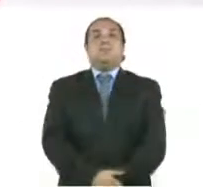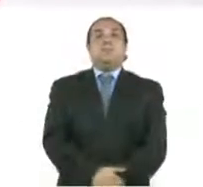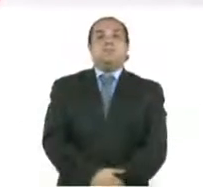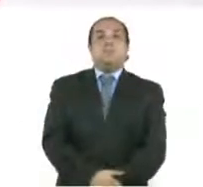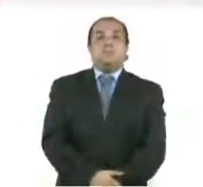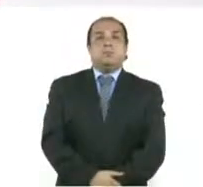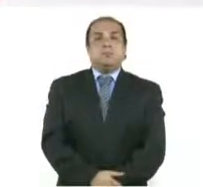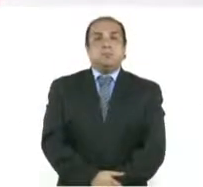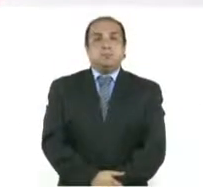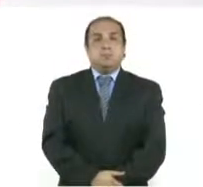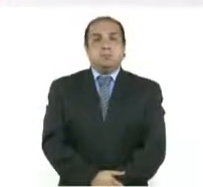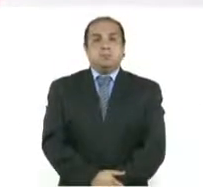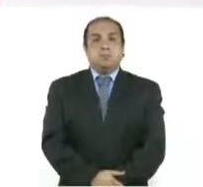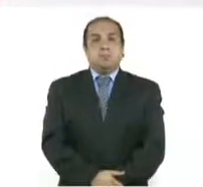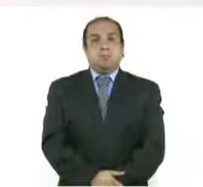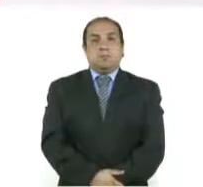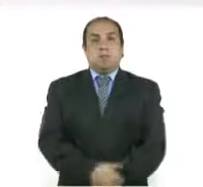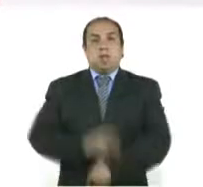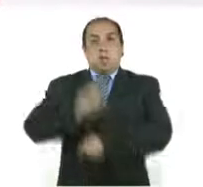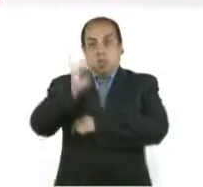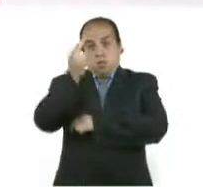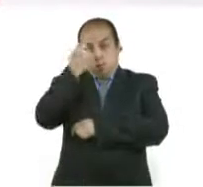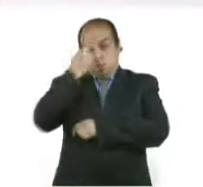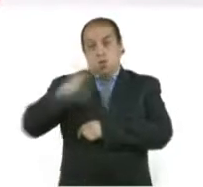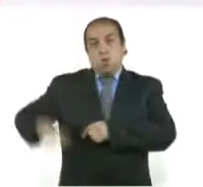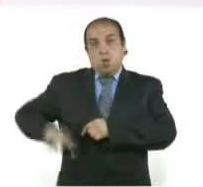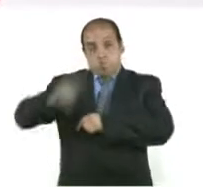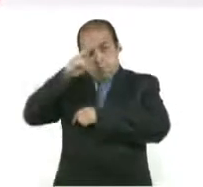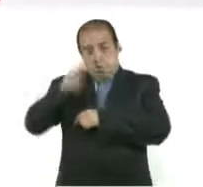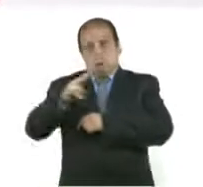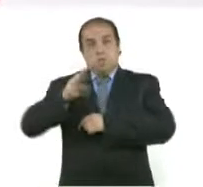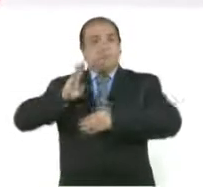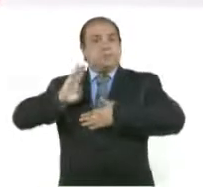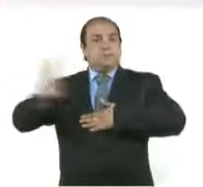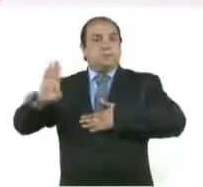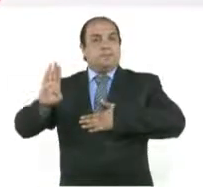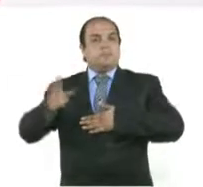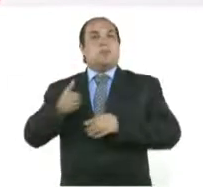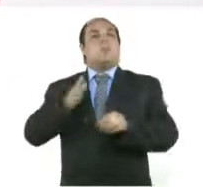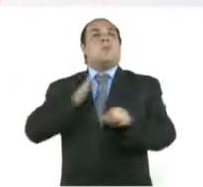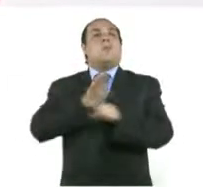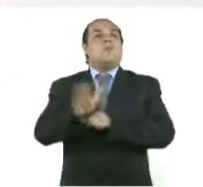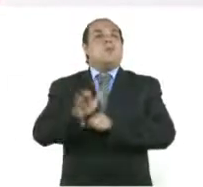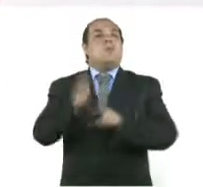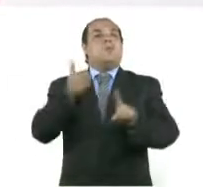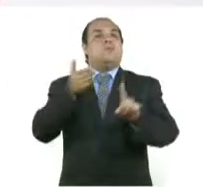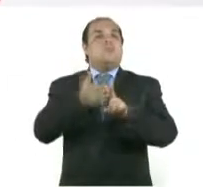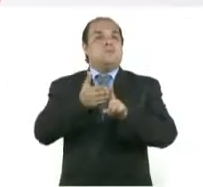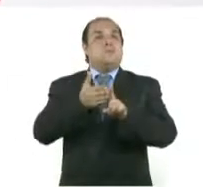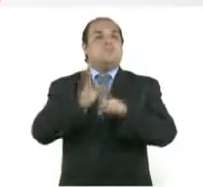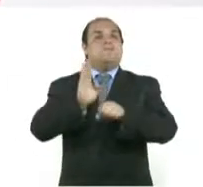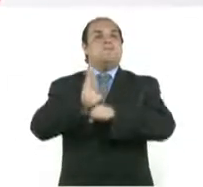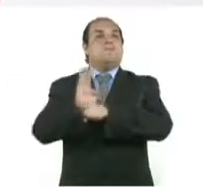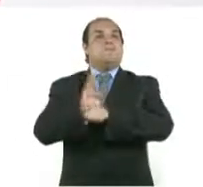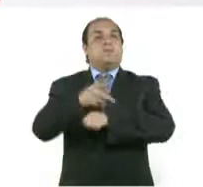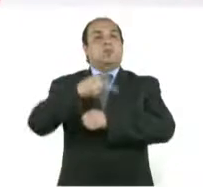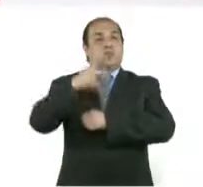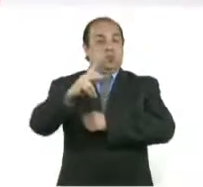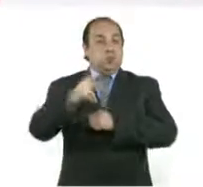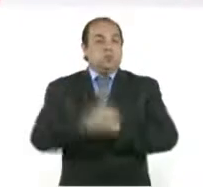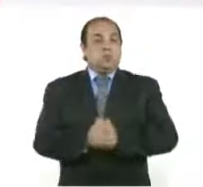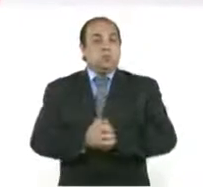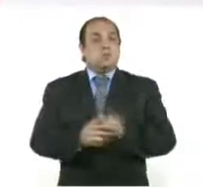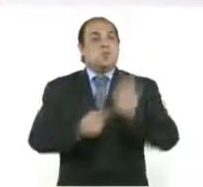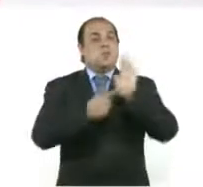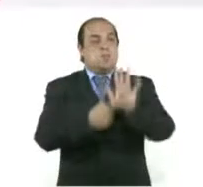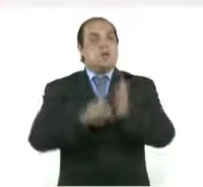recordarles que este Gobierno de México está comprometido por el bienestar de ustedes, que está demostrando estar